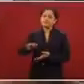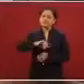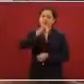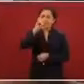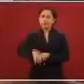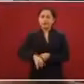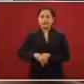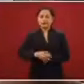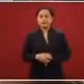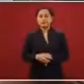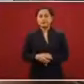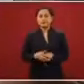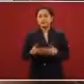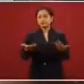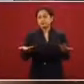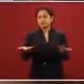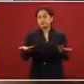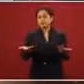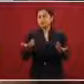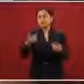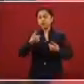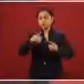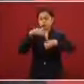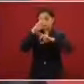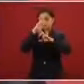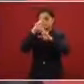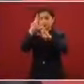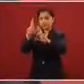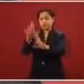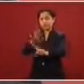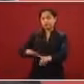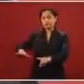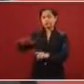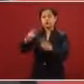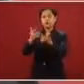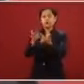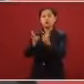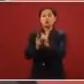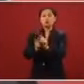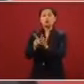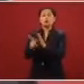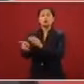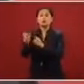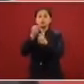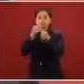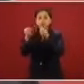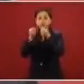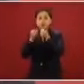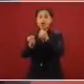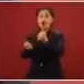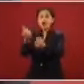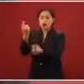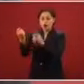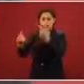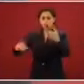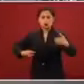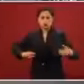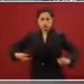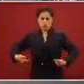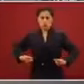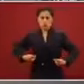Entonces, y con todo respeto a los medios que están molestos, algunos, porque ya no